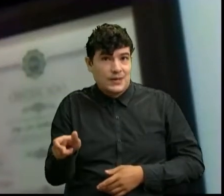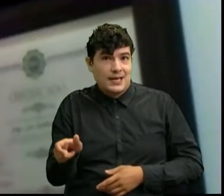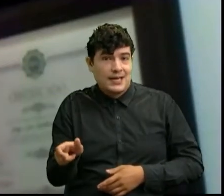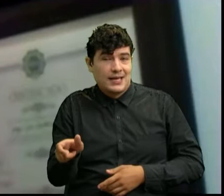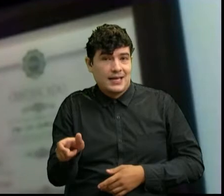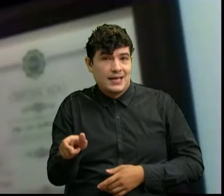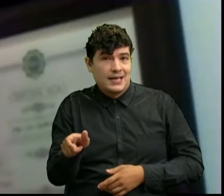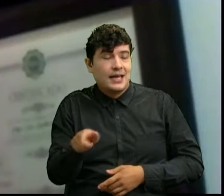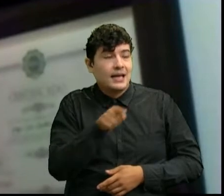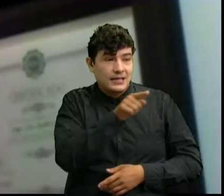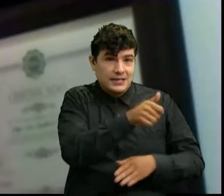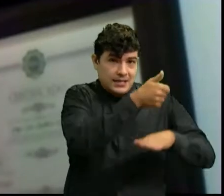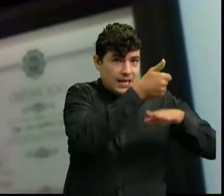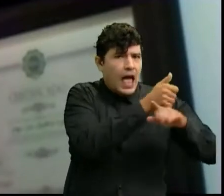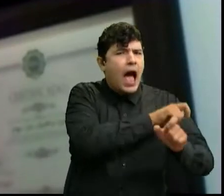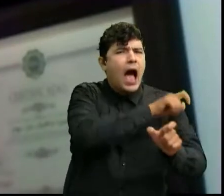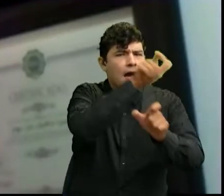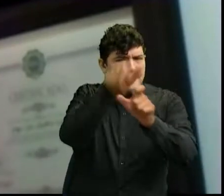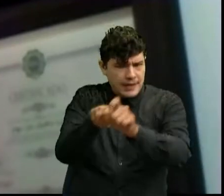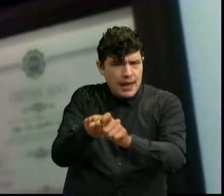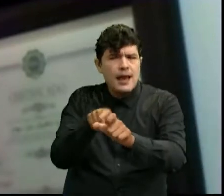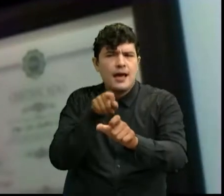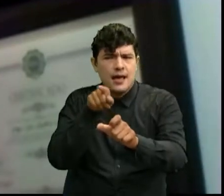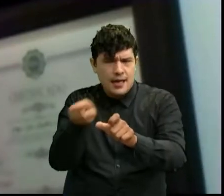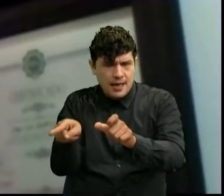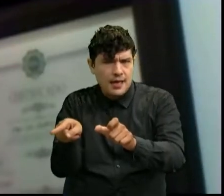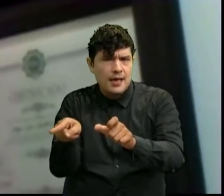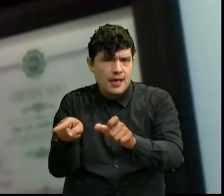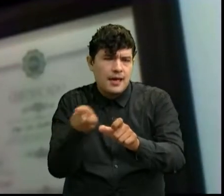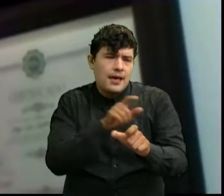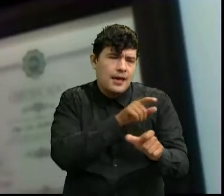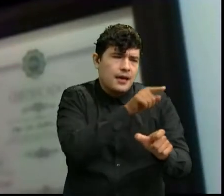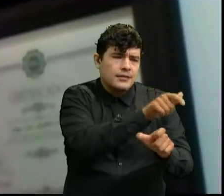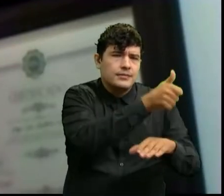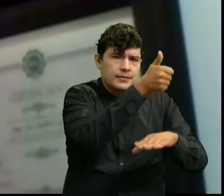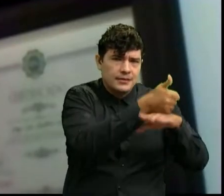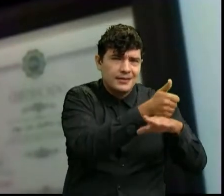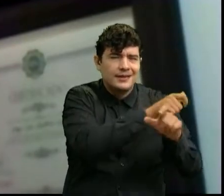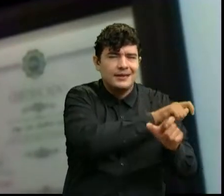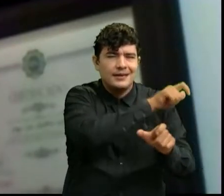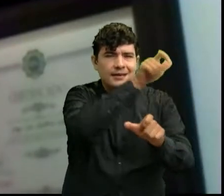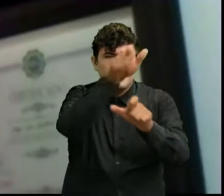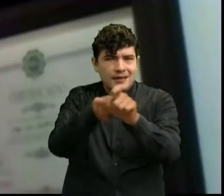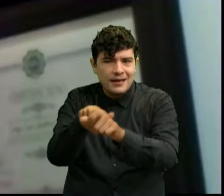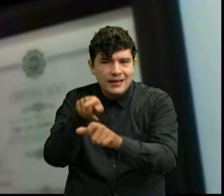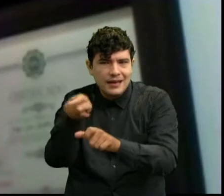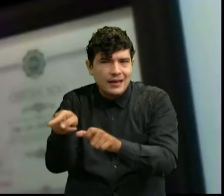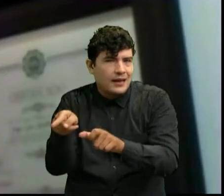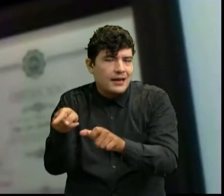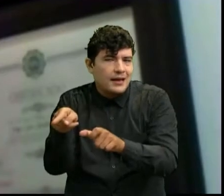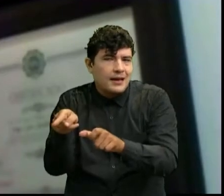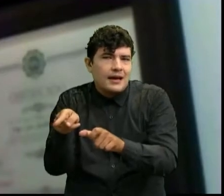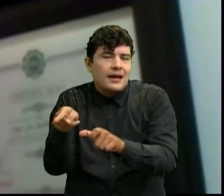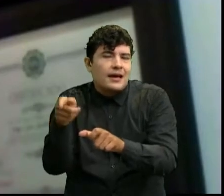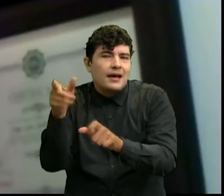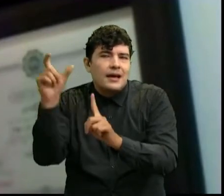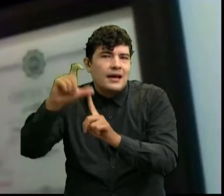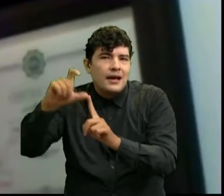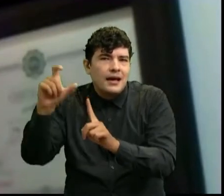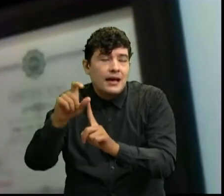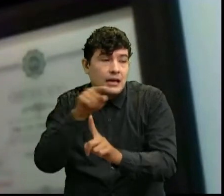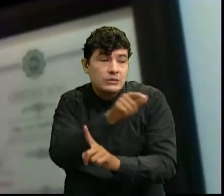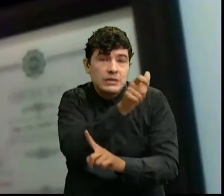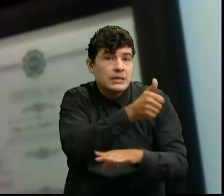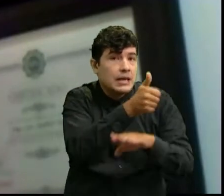no paga, recordemos que aquí sí estamos es frente a una mora en el pago de aportes al Sistema General de